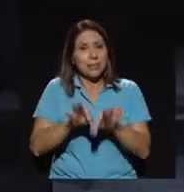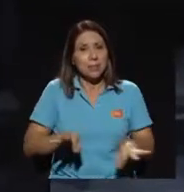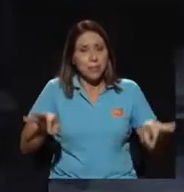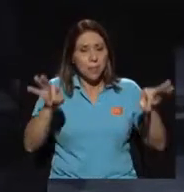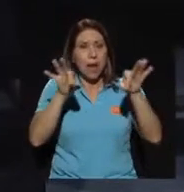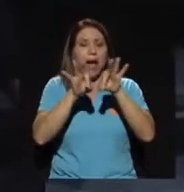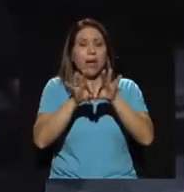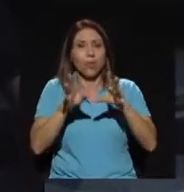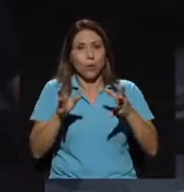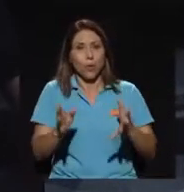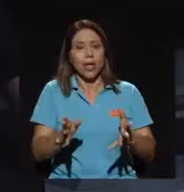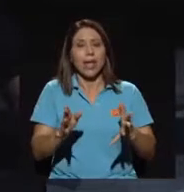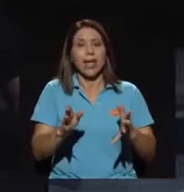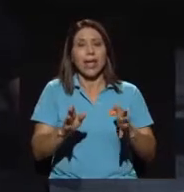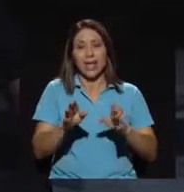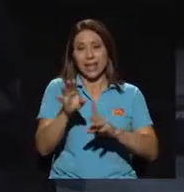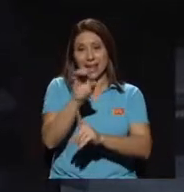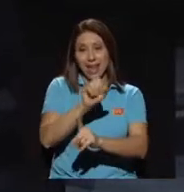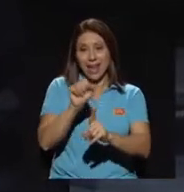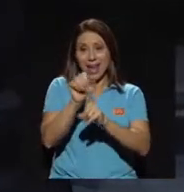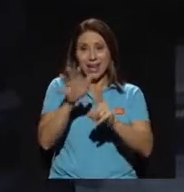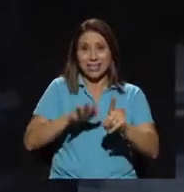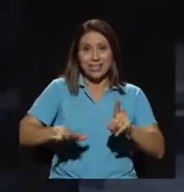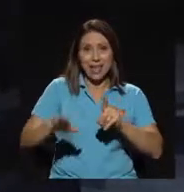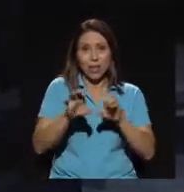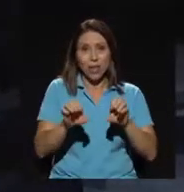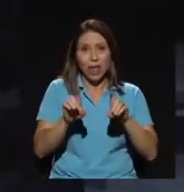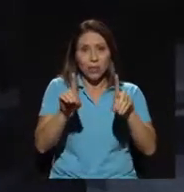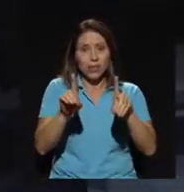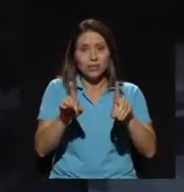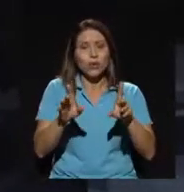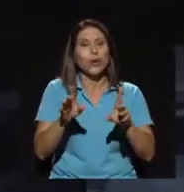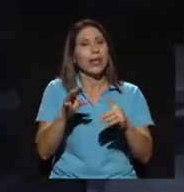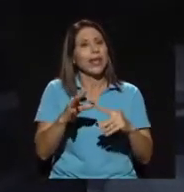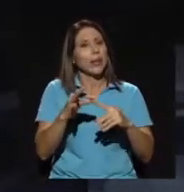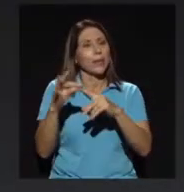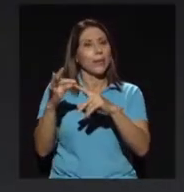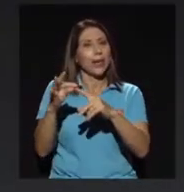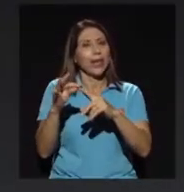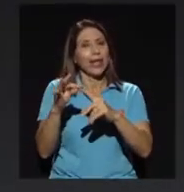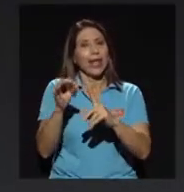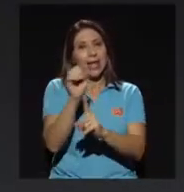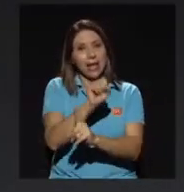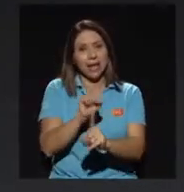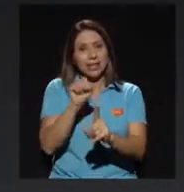el estado de la educación y en particular en el estado de la educación